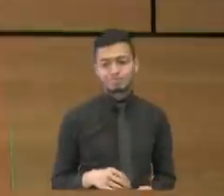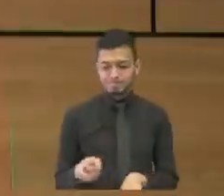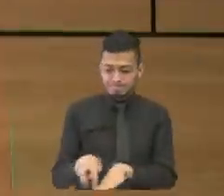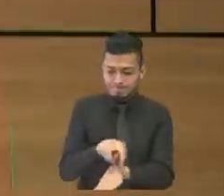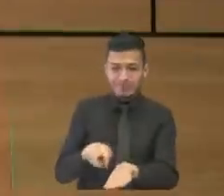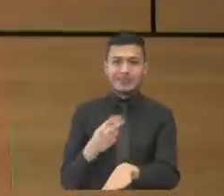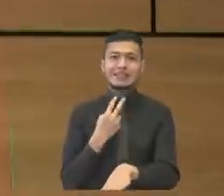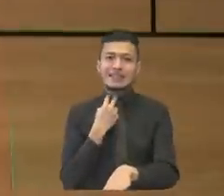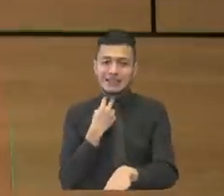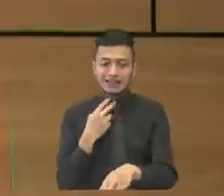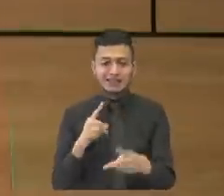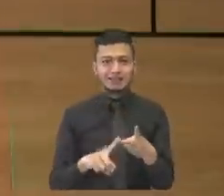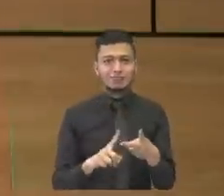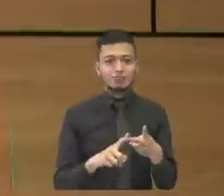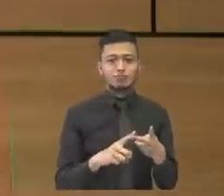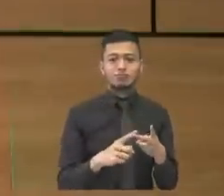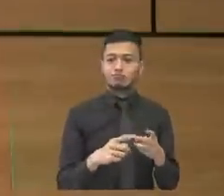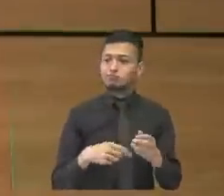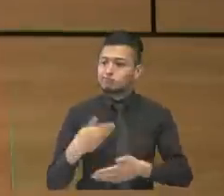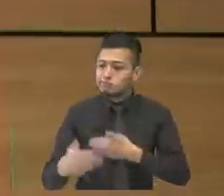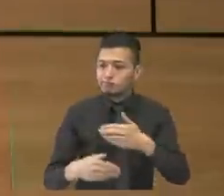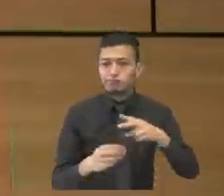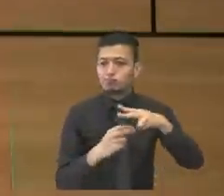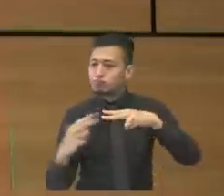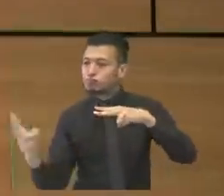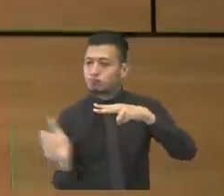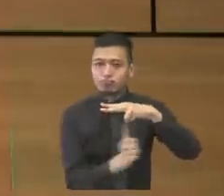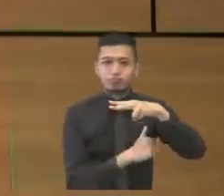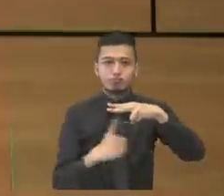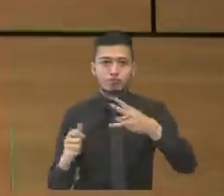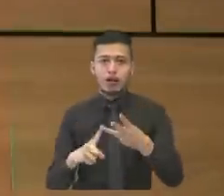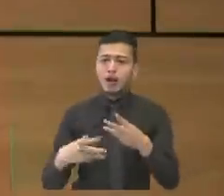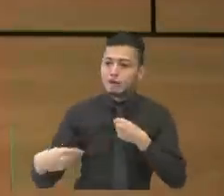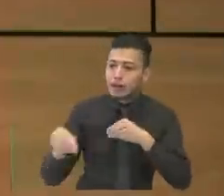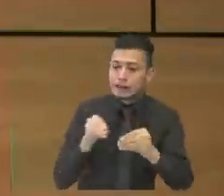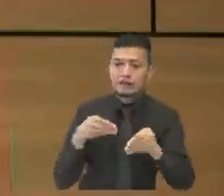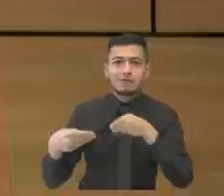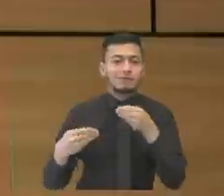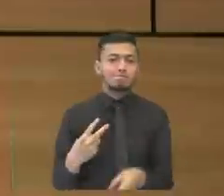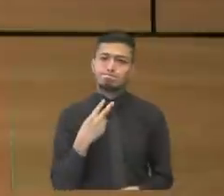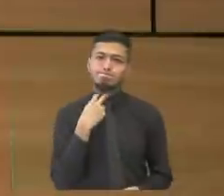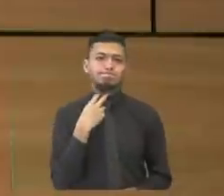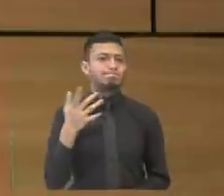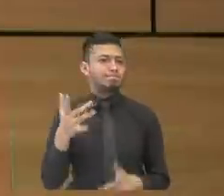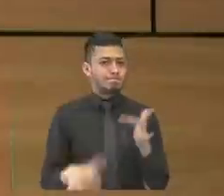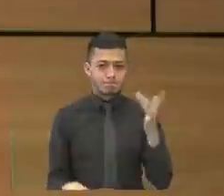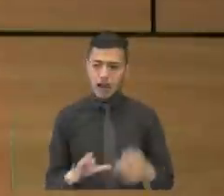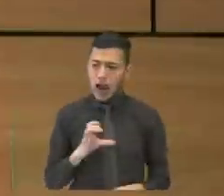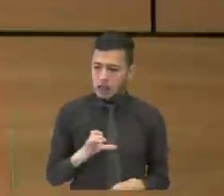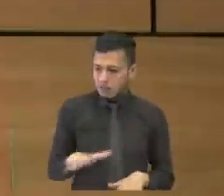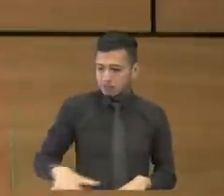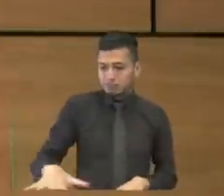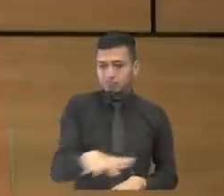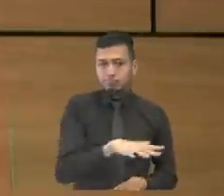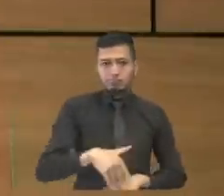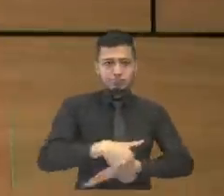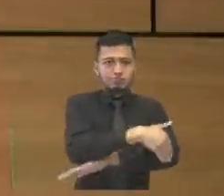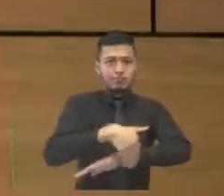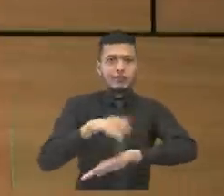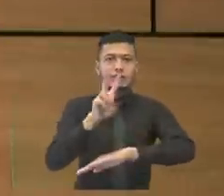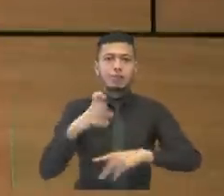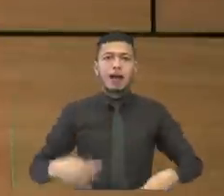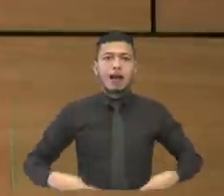operación o de la practicidad y flexibilidad que podamos necesitar por diferentes características de vida